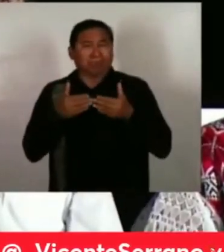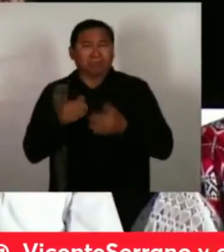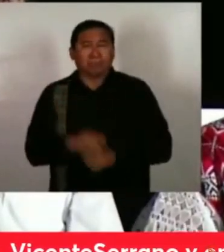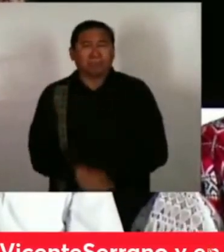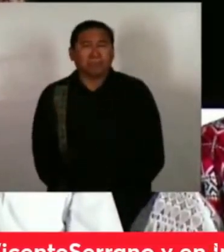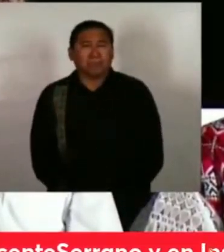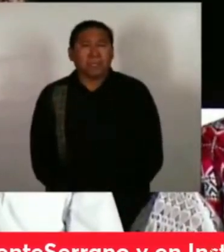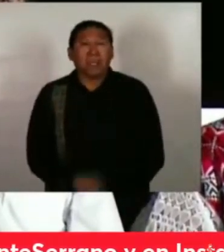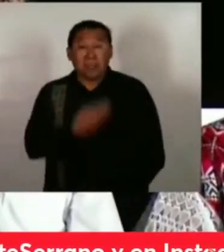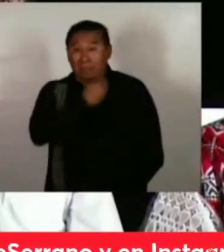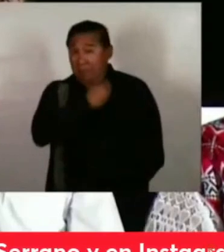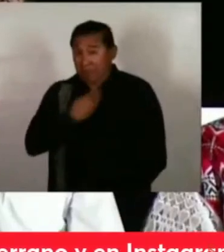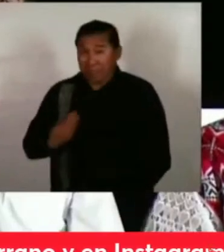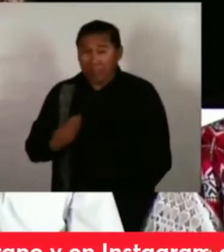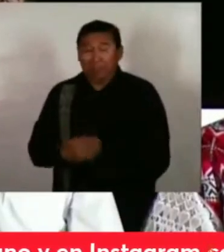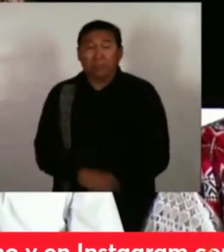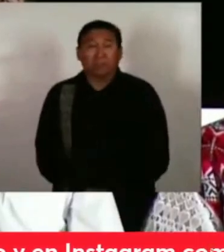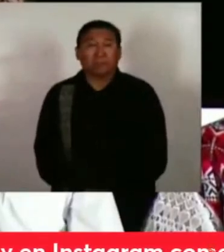del presidente.